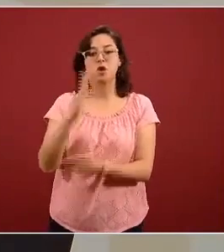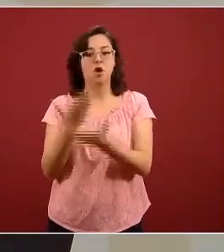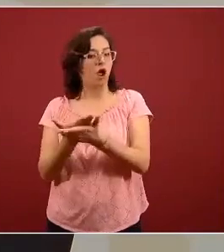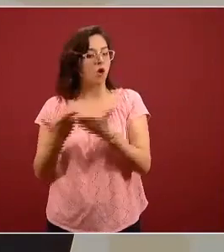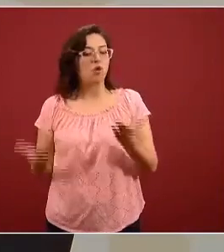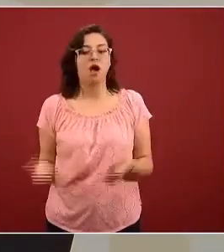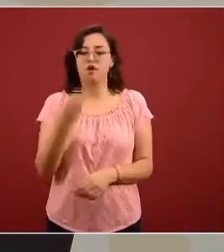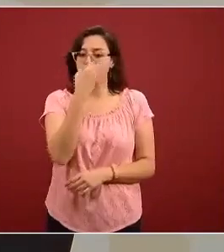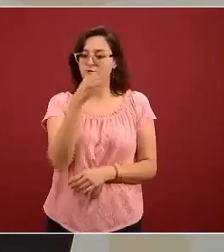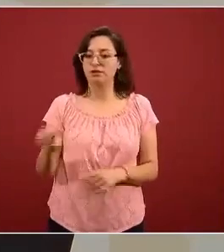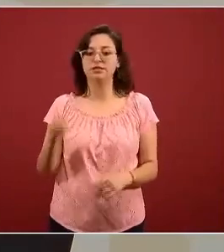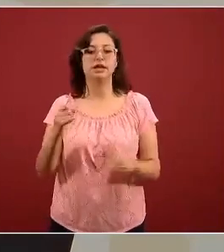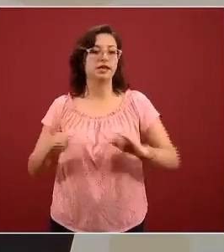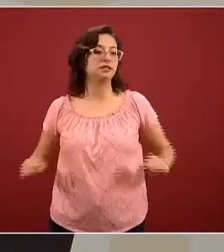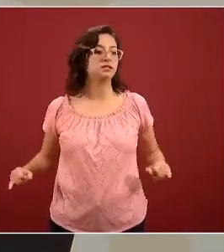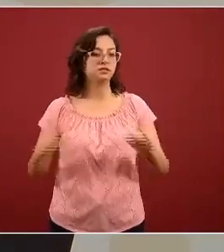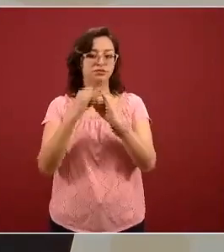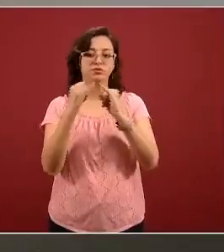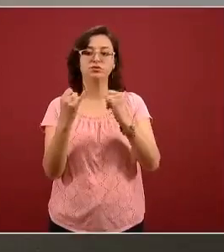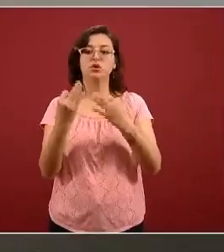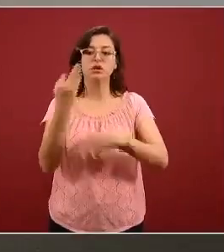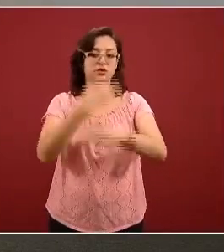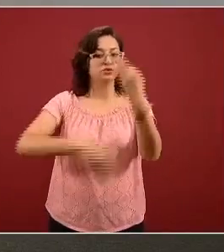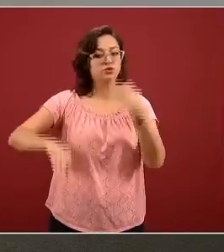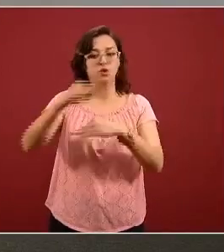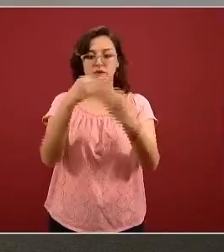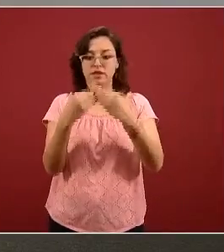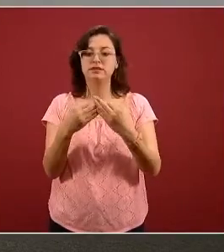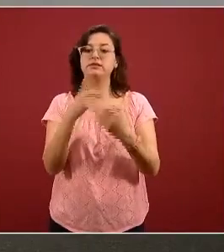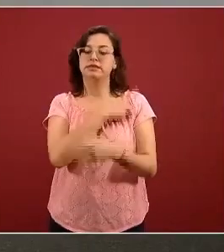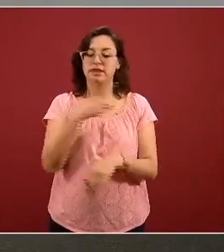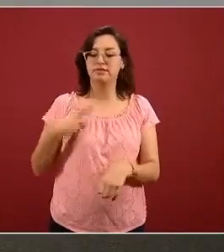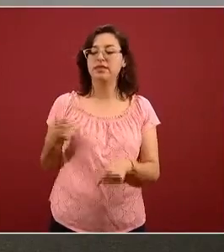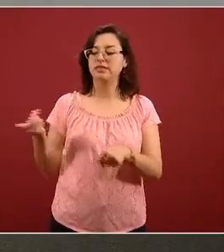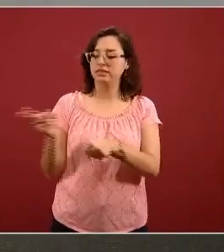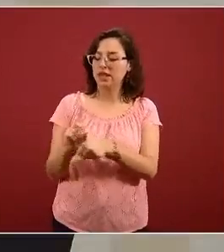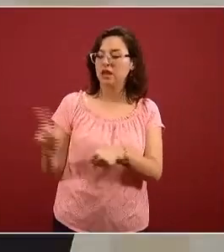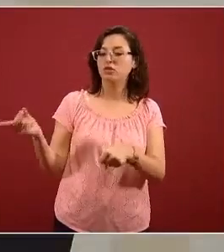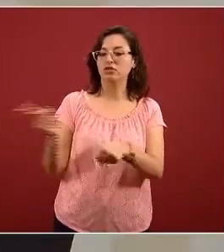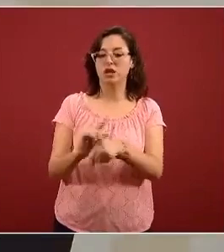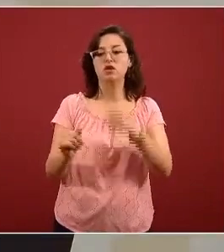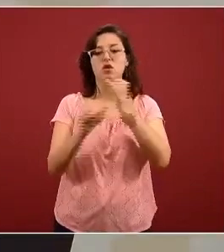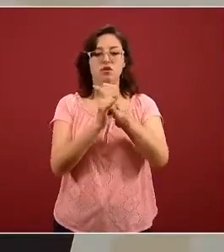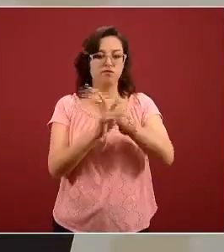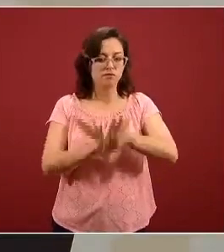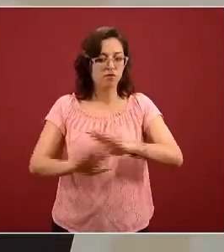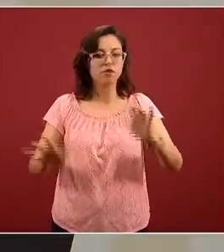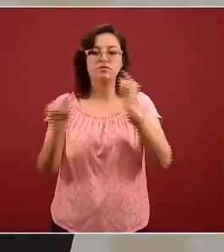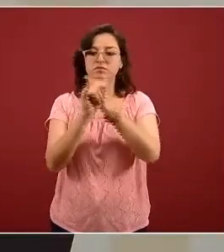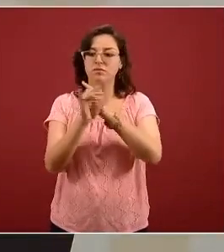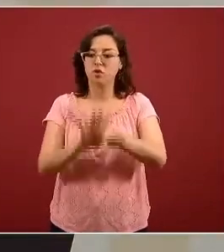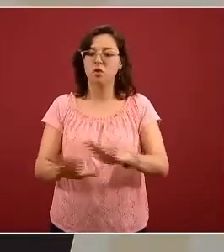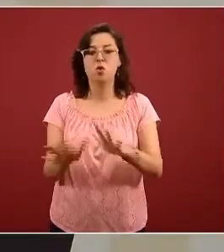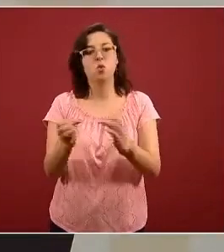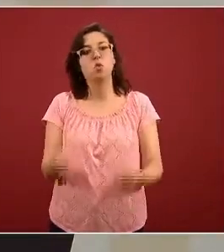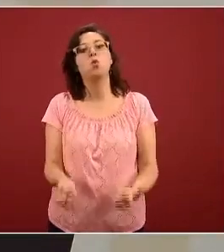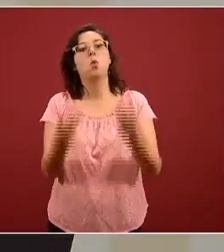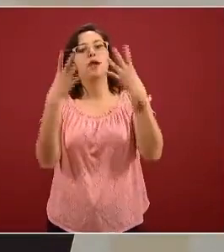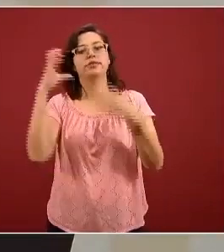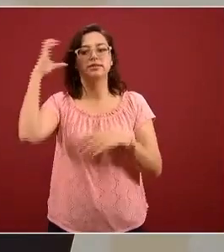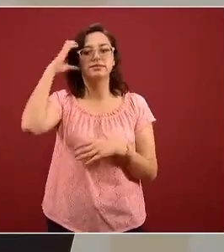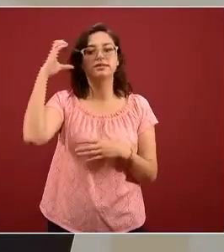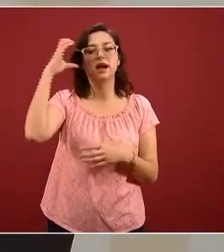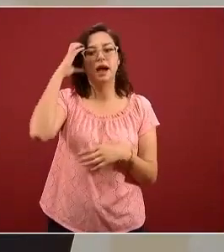para que todas las instituciones del sector informen diariamente sus de disponibilidad de camas